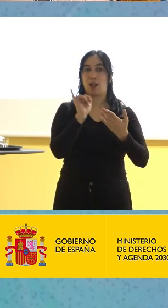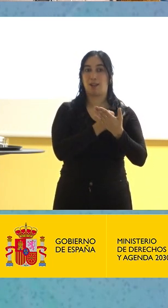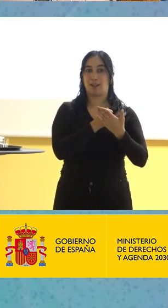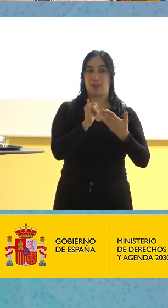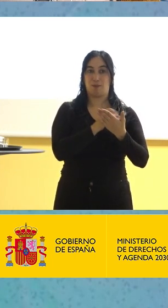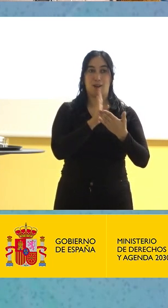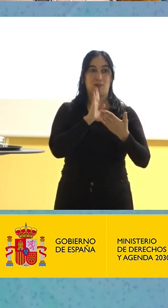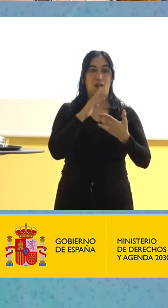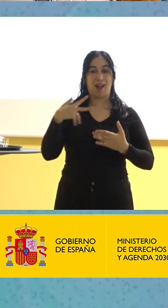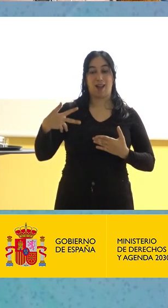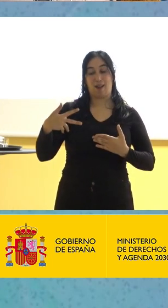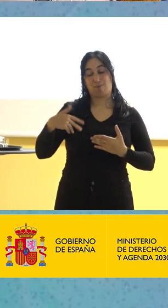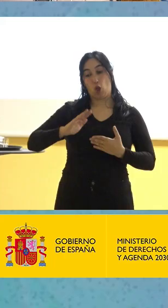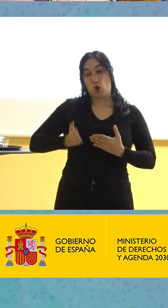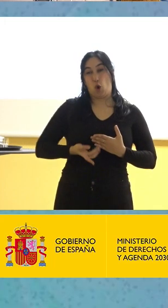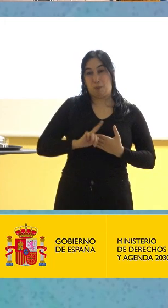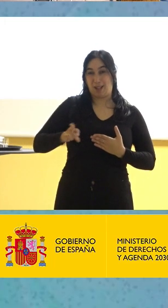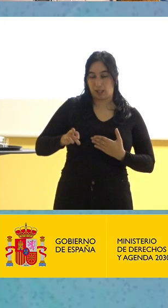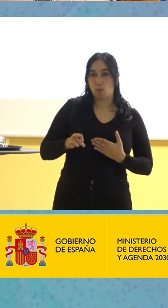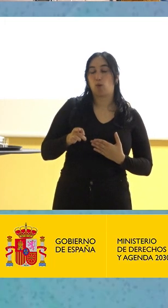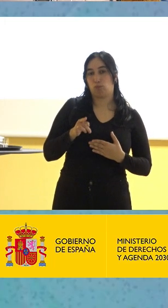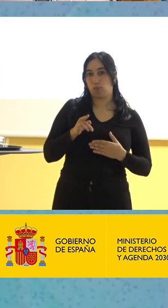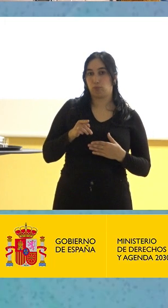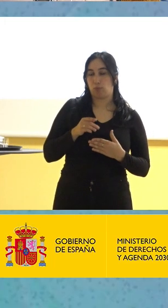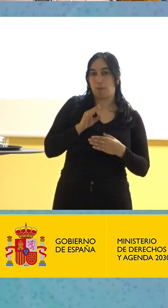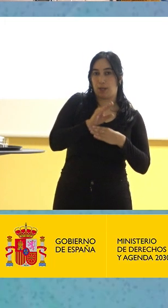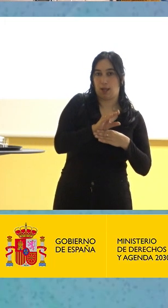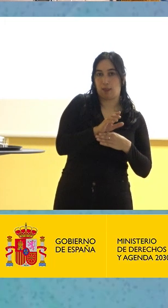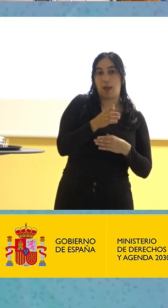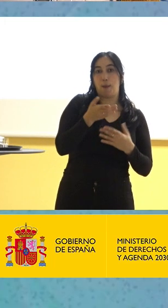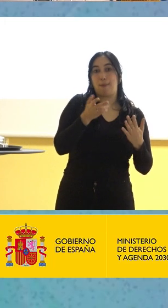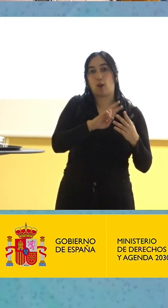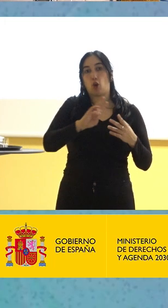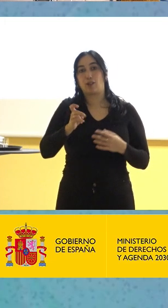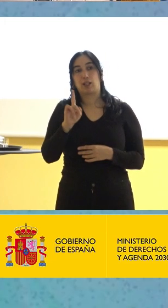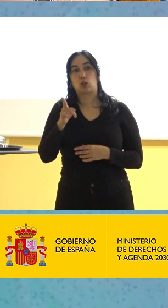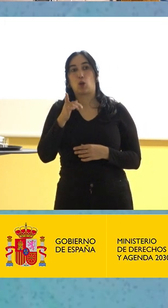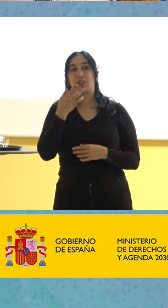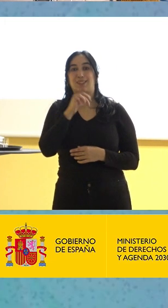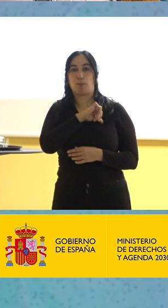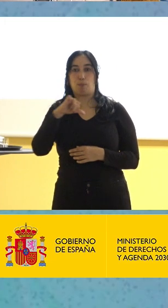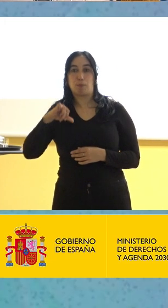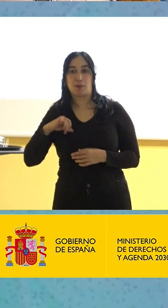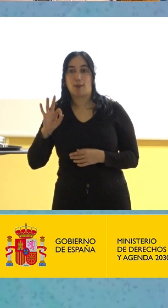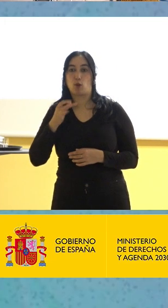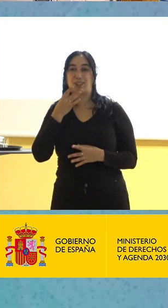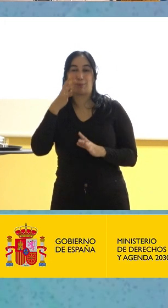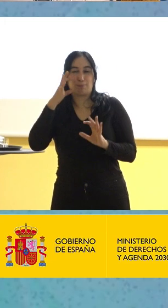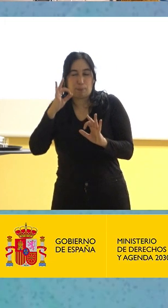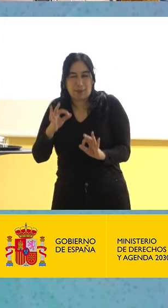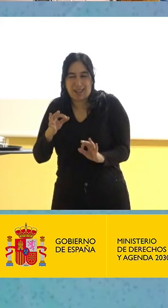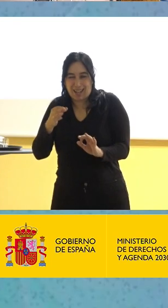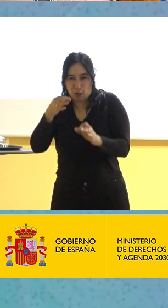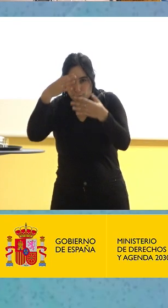prenatal no invasivo, como el ADN fetal en sangre, mientras que en otras solo está disponible por la vía privada o en casos de riesgo confirmado.